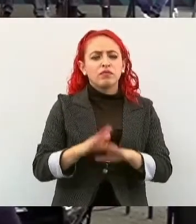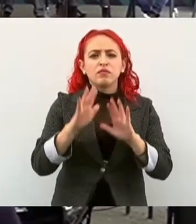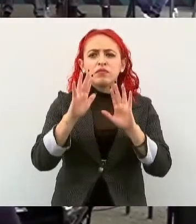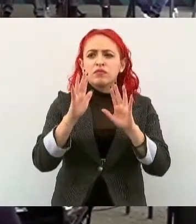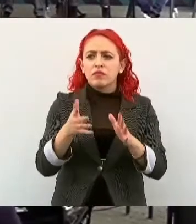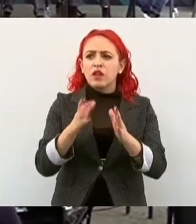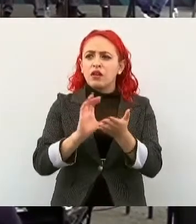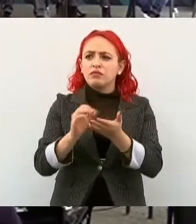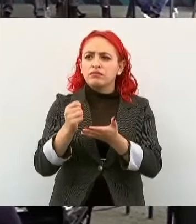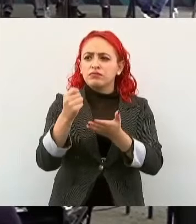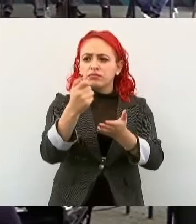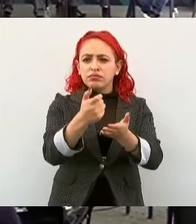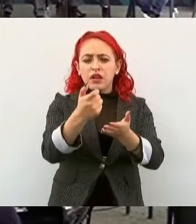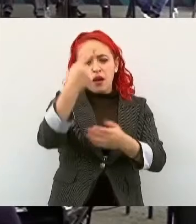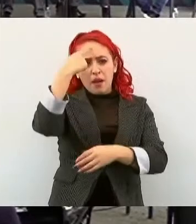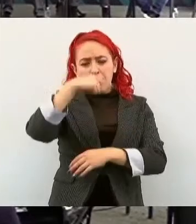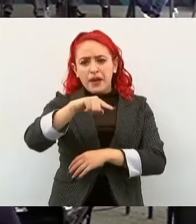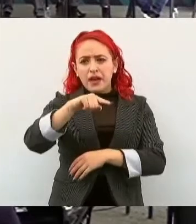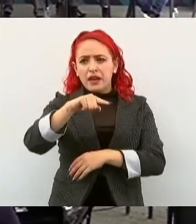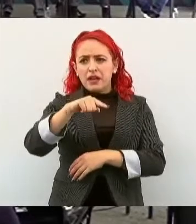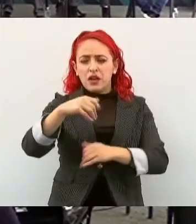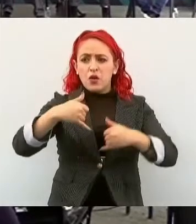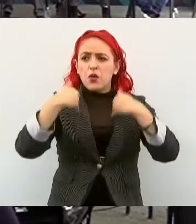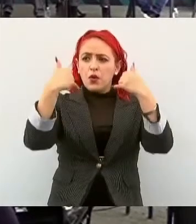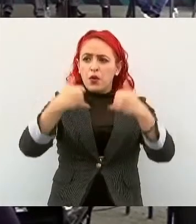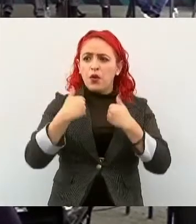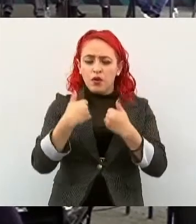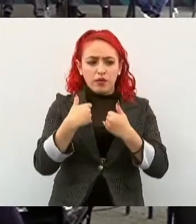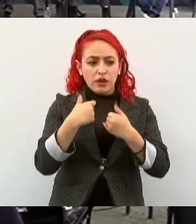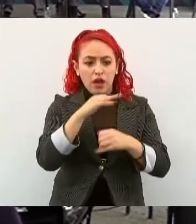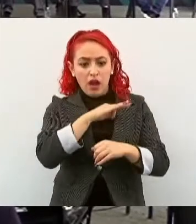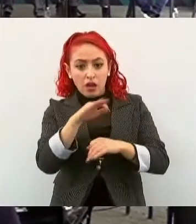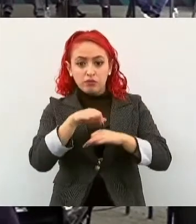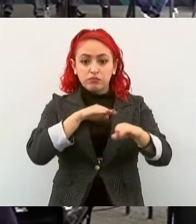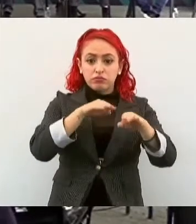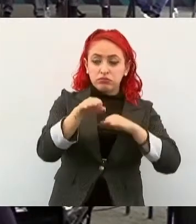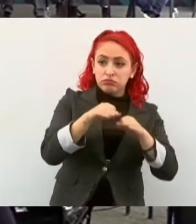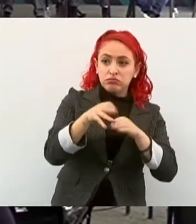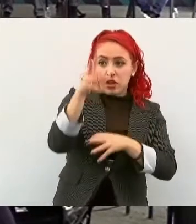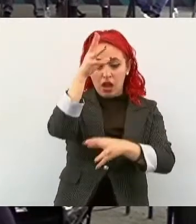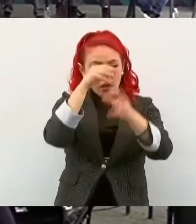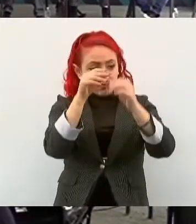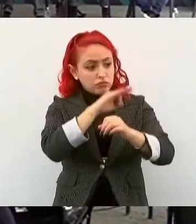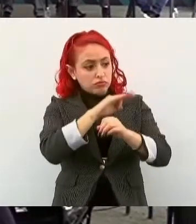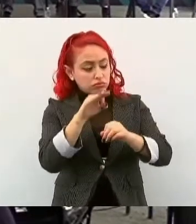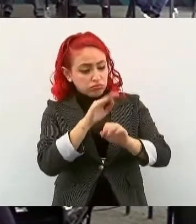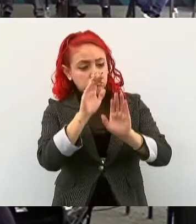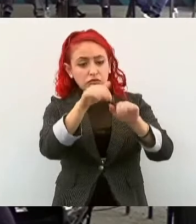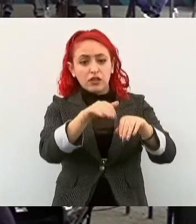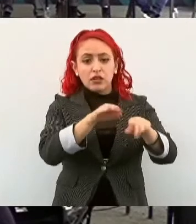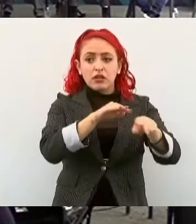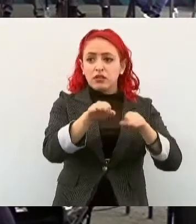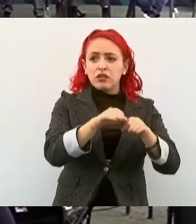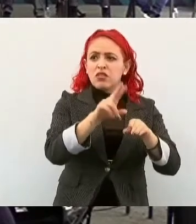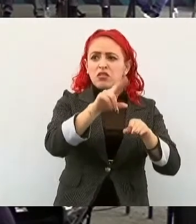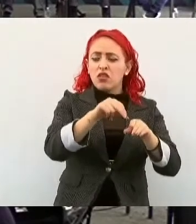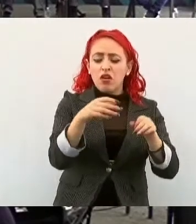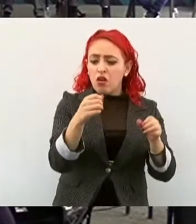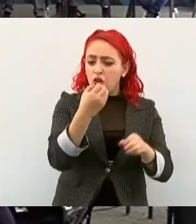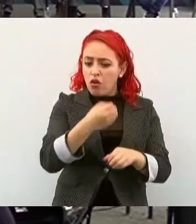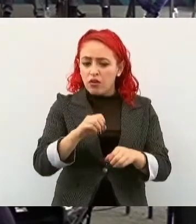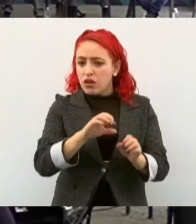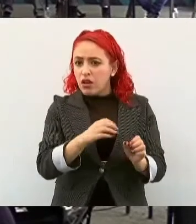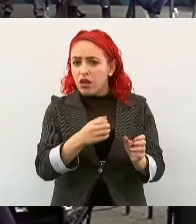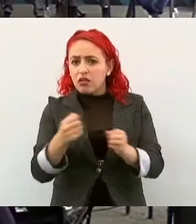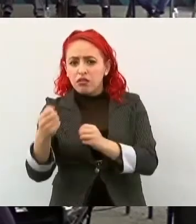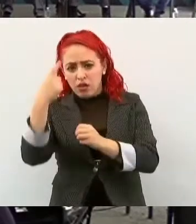un ingreso para que el joven tenga esa opción y no se vea